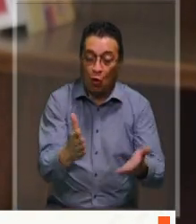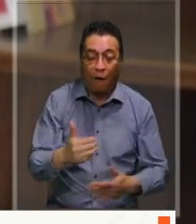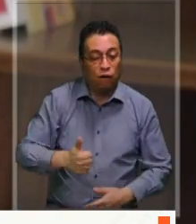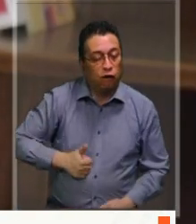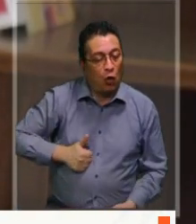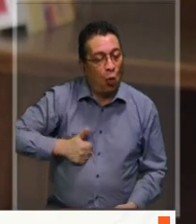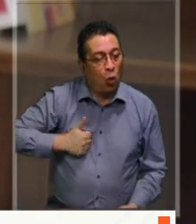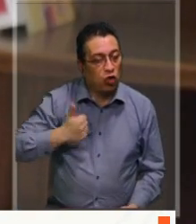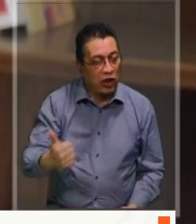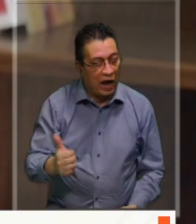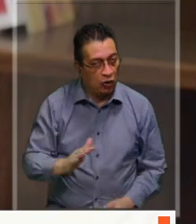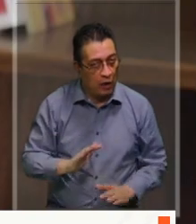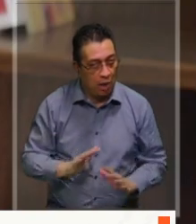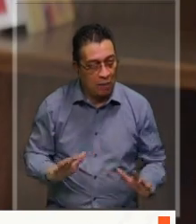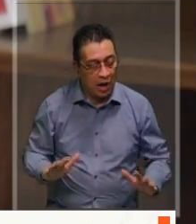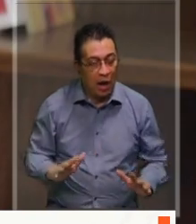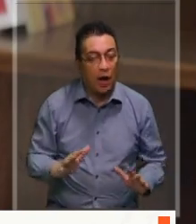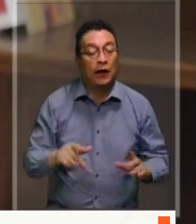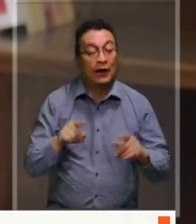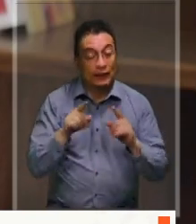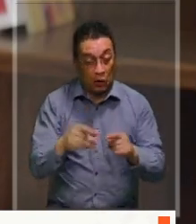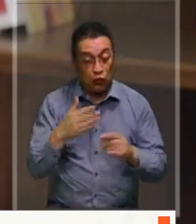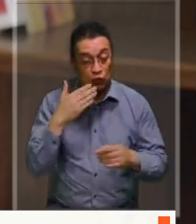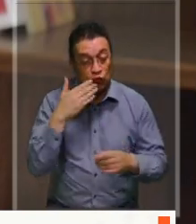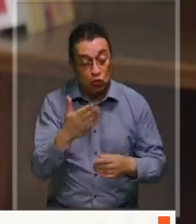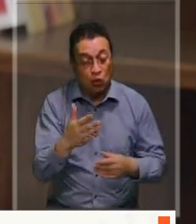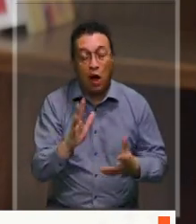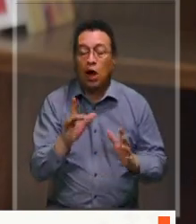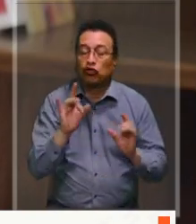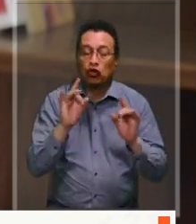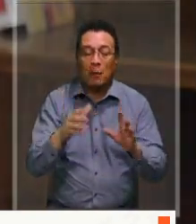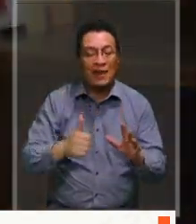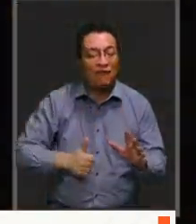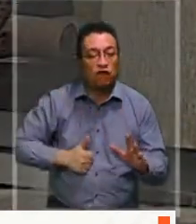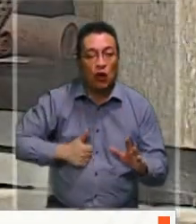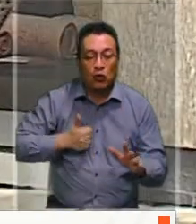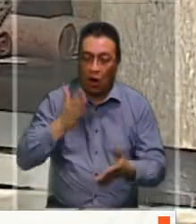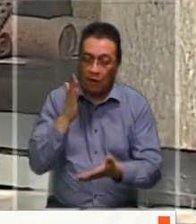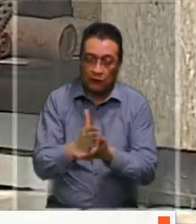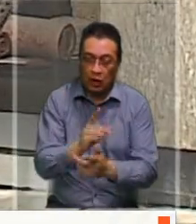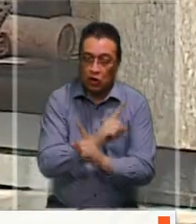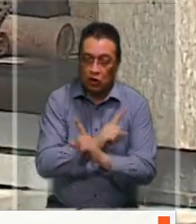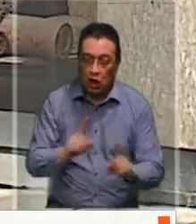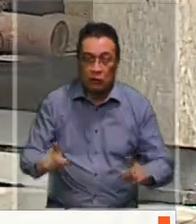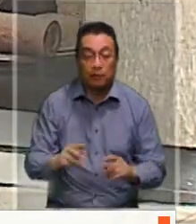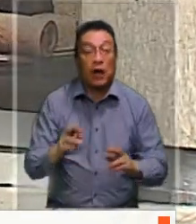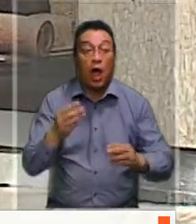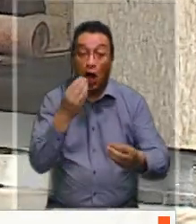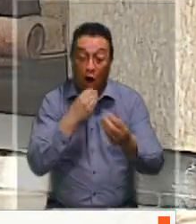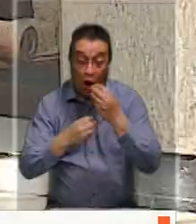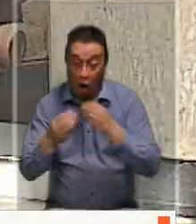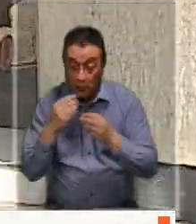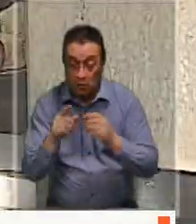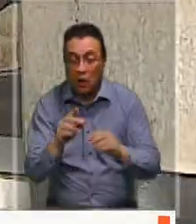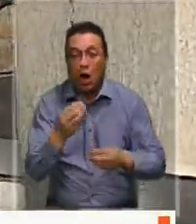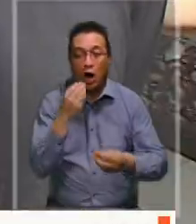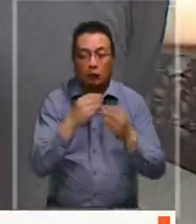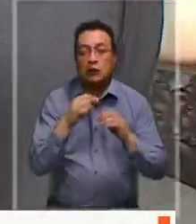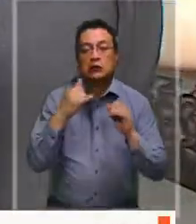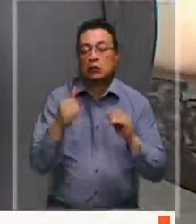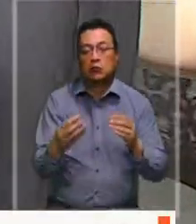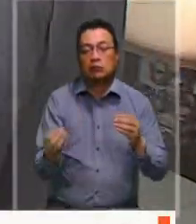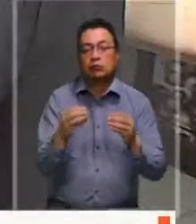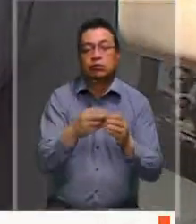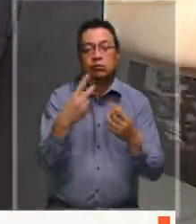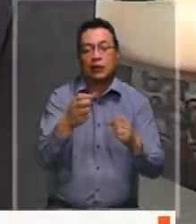de los clientes. Por lo tanto, su entrega es un acto meramente voluntario. En los restaurantes, la propina es prácticamente un sueldo más para